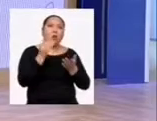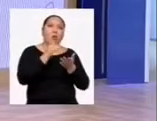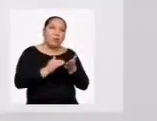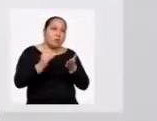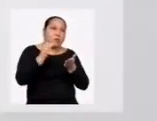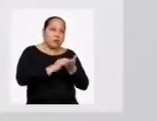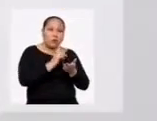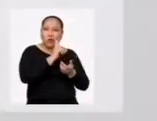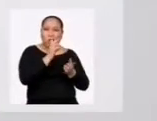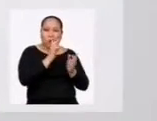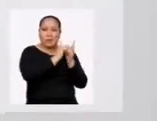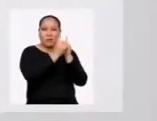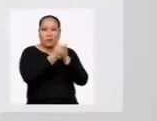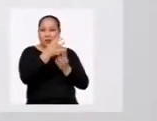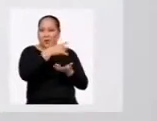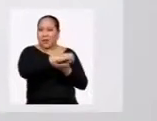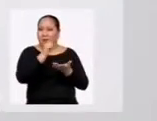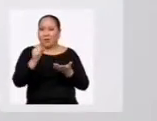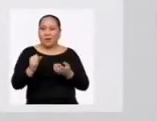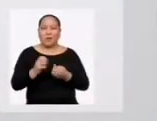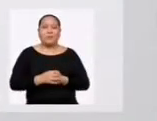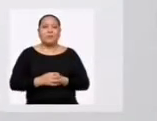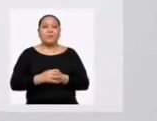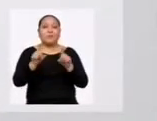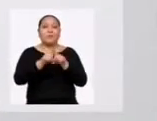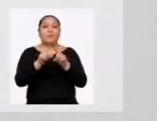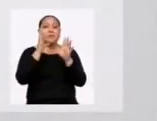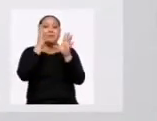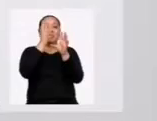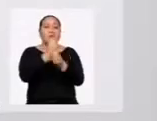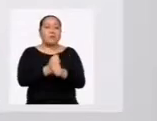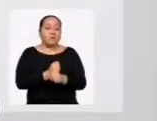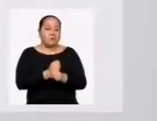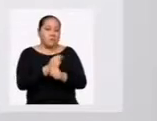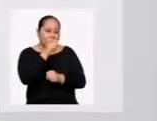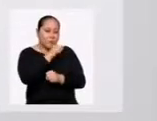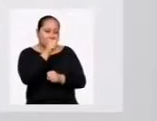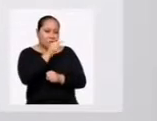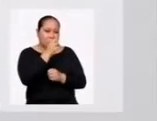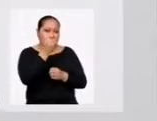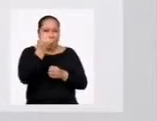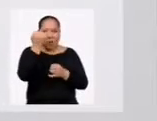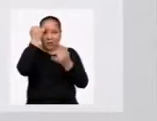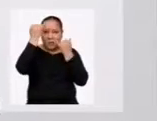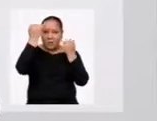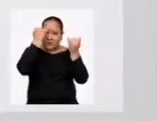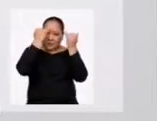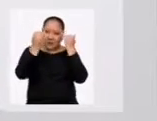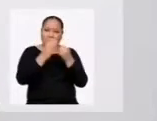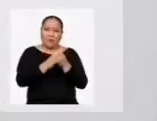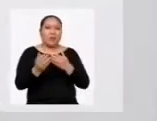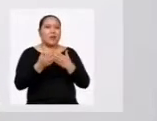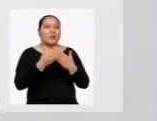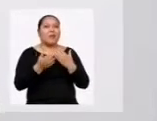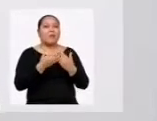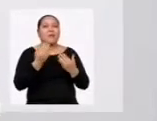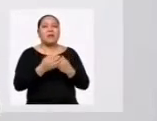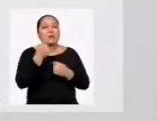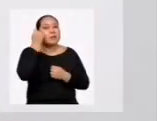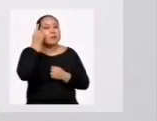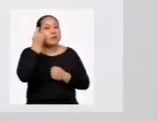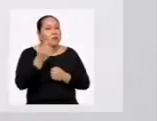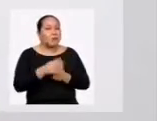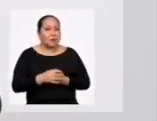repetitivas. Además, hemos simplificado un poco algunas ideas para que sean más fáciles de